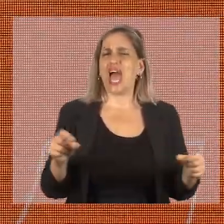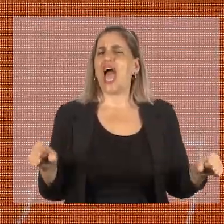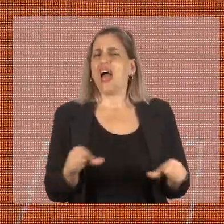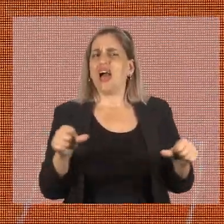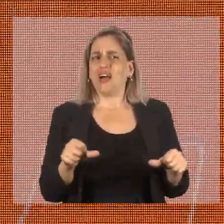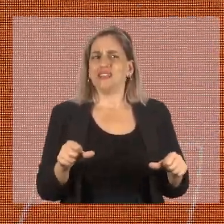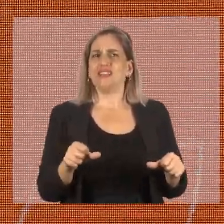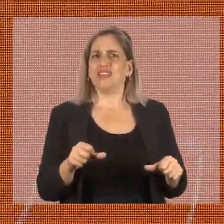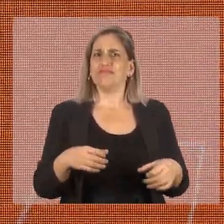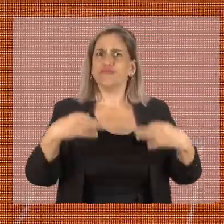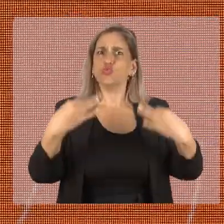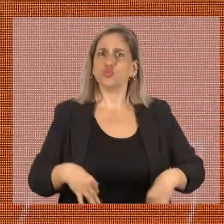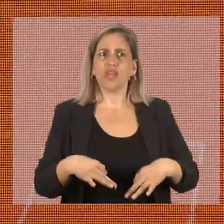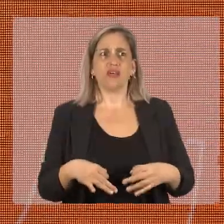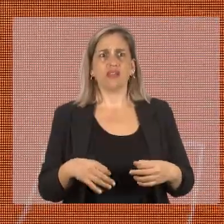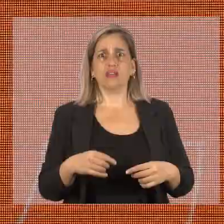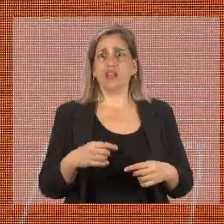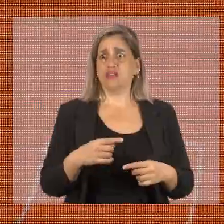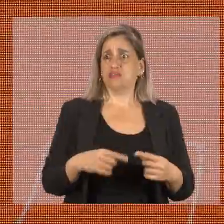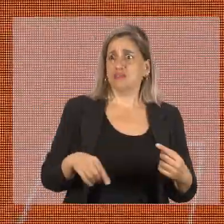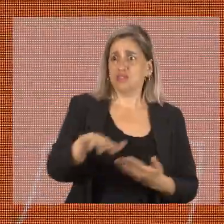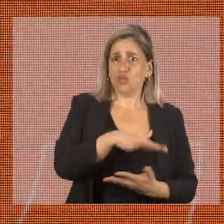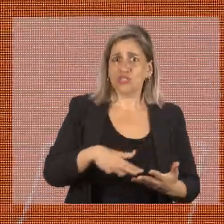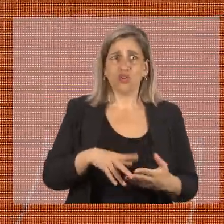¿qué es lo que hace que las cosas pasen?